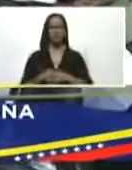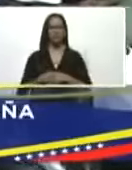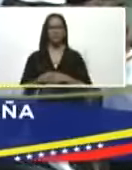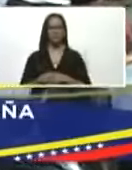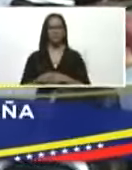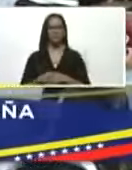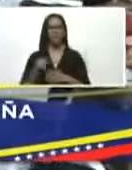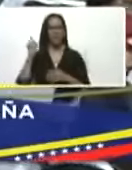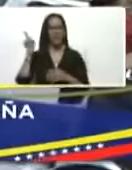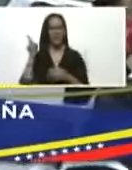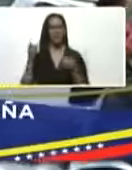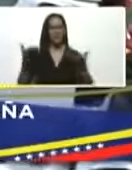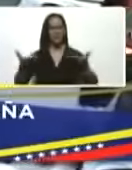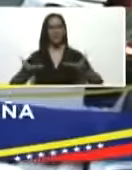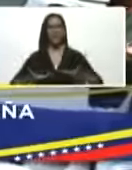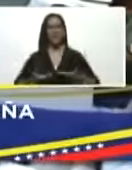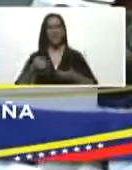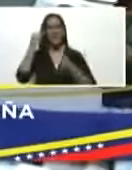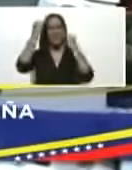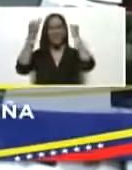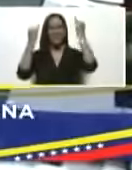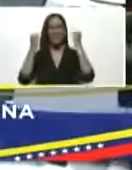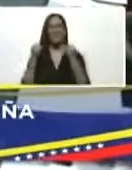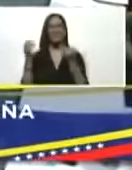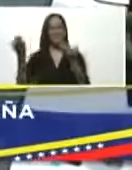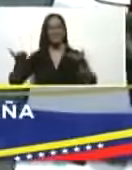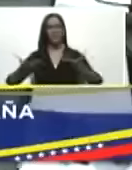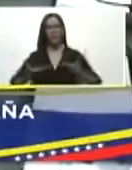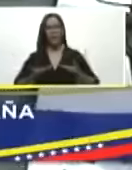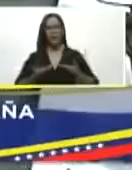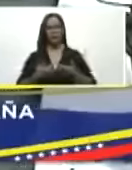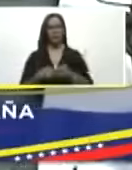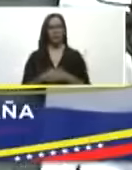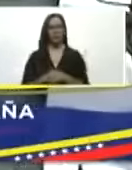que ellos dejaron, de las ideas que ellos dejaron y ellas.